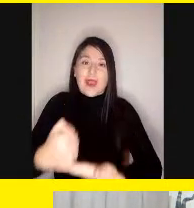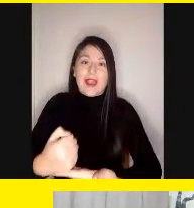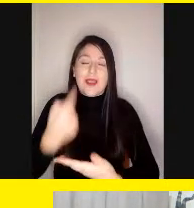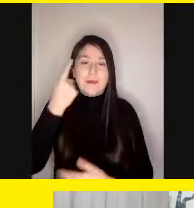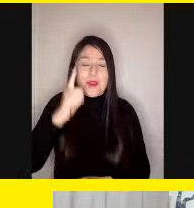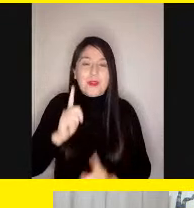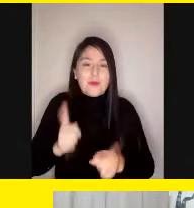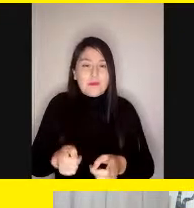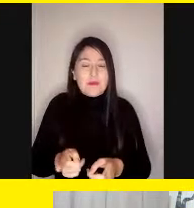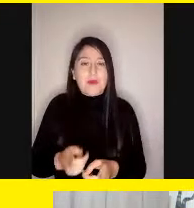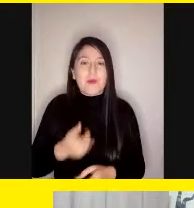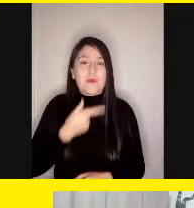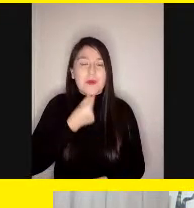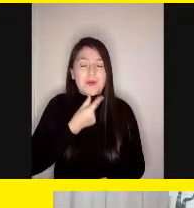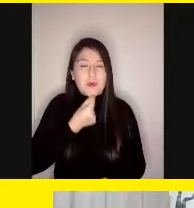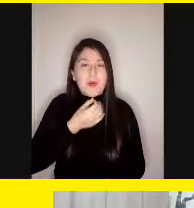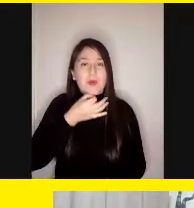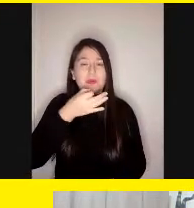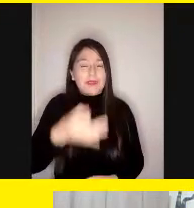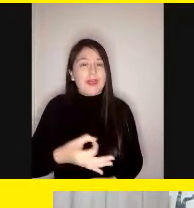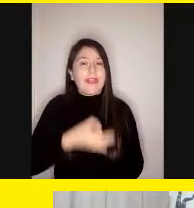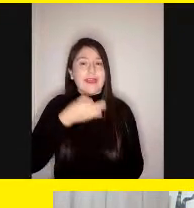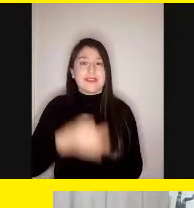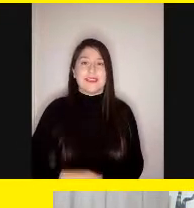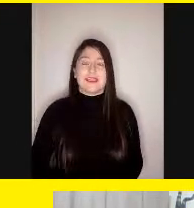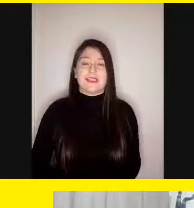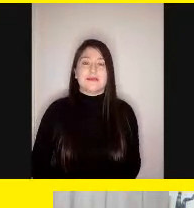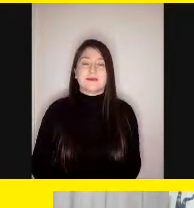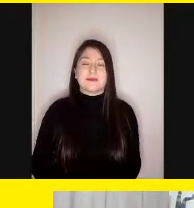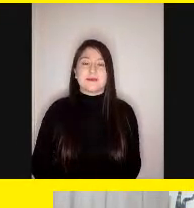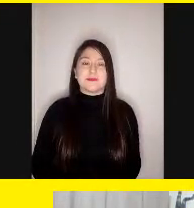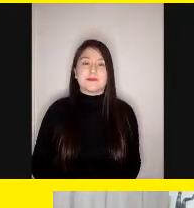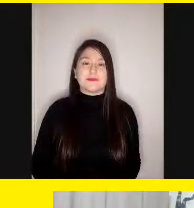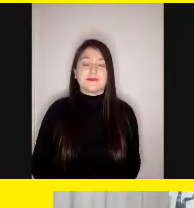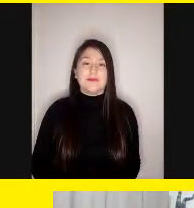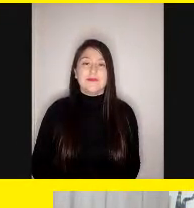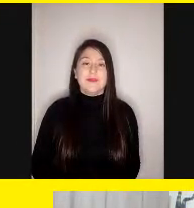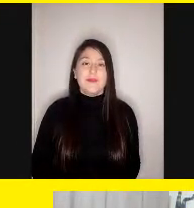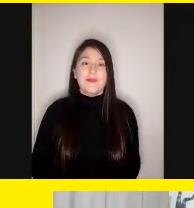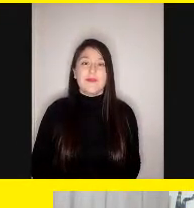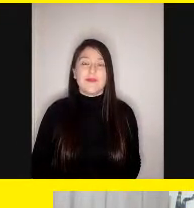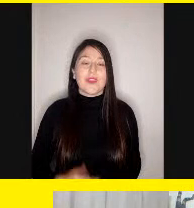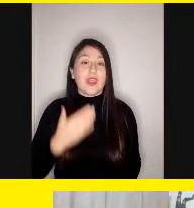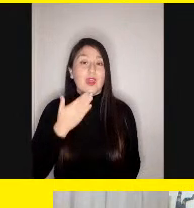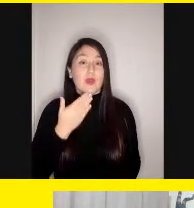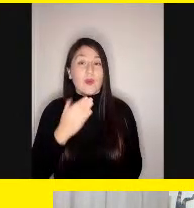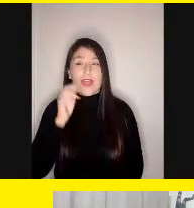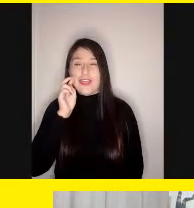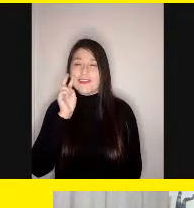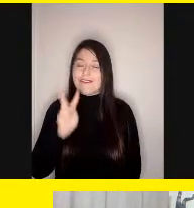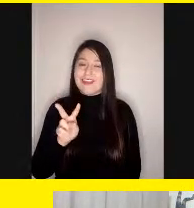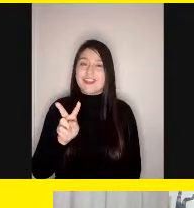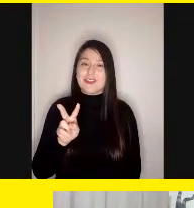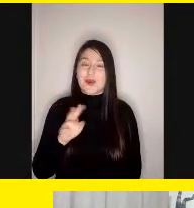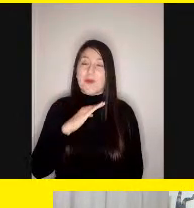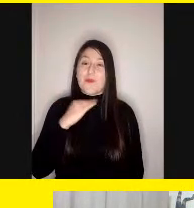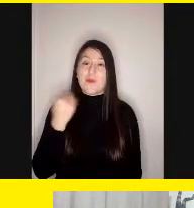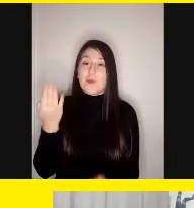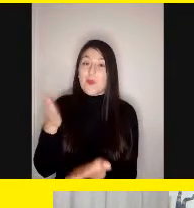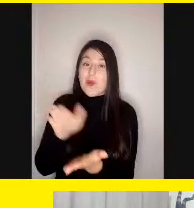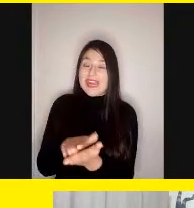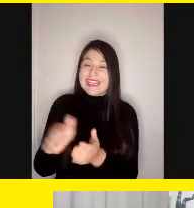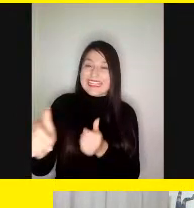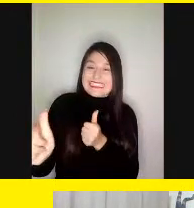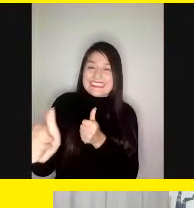Pero creo que cuando se ha visto la muerte tan de cerca, ¿no?, y se ha estado frente a